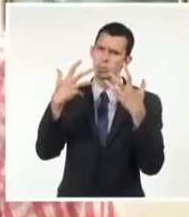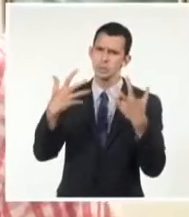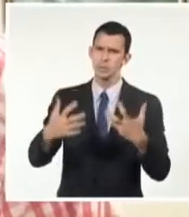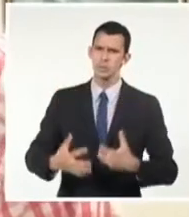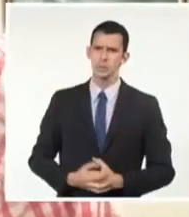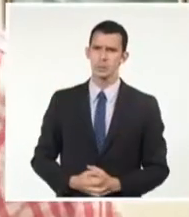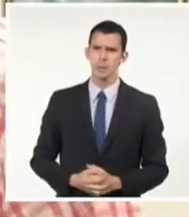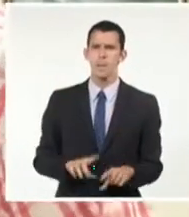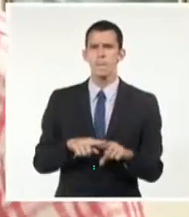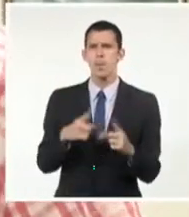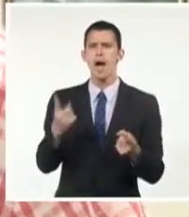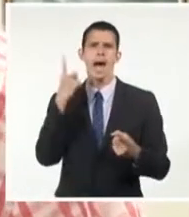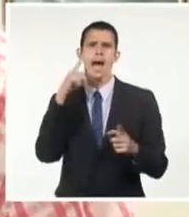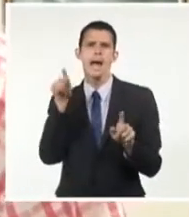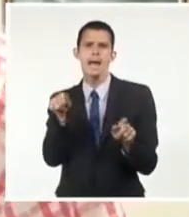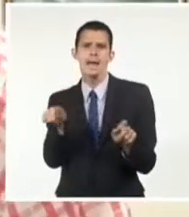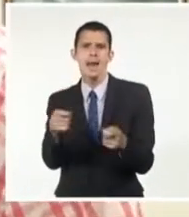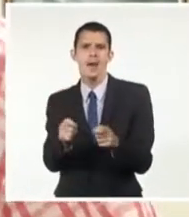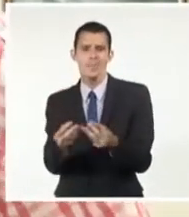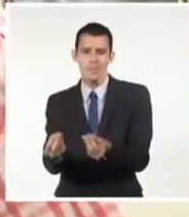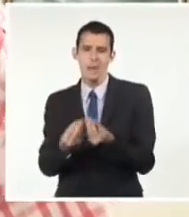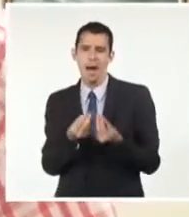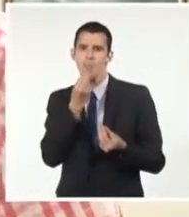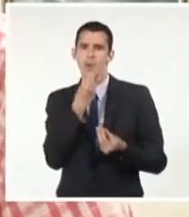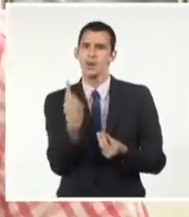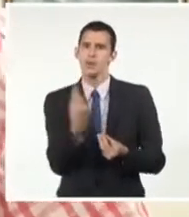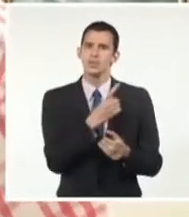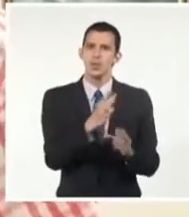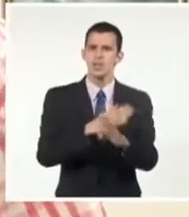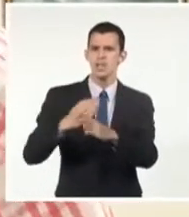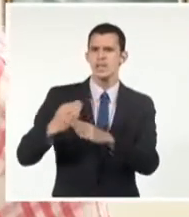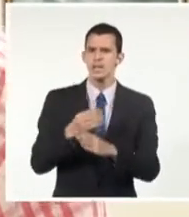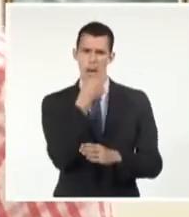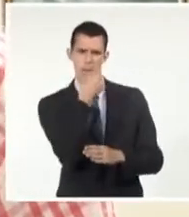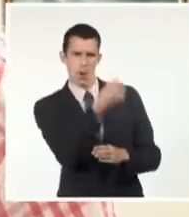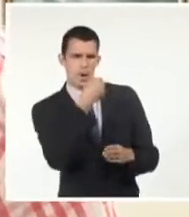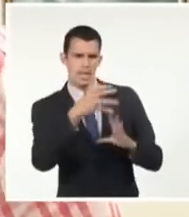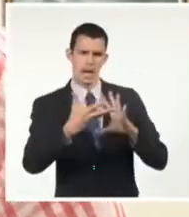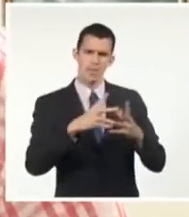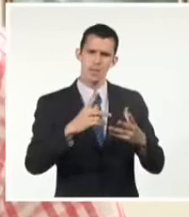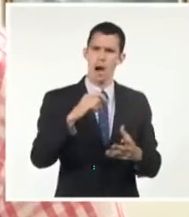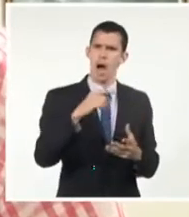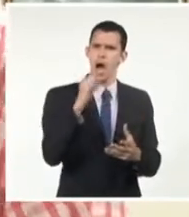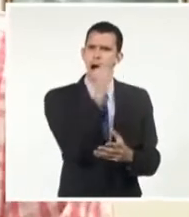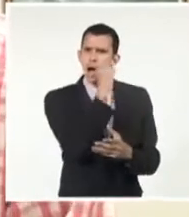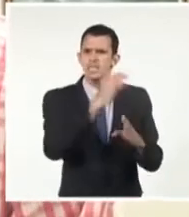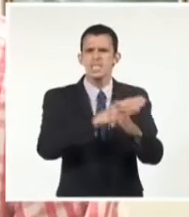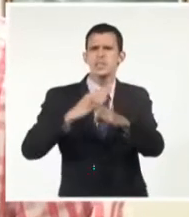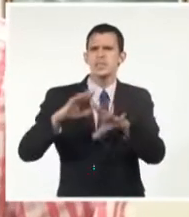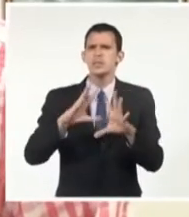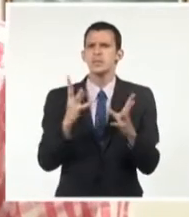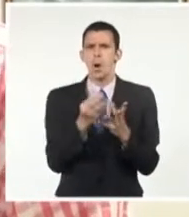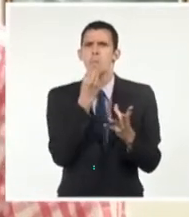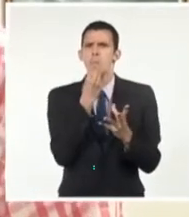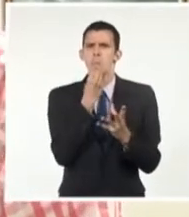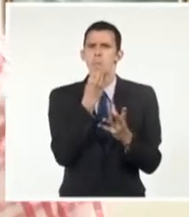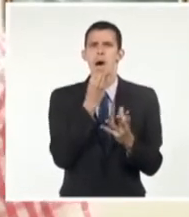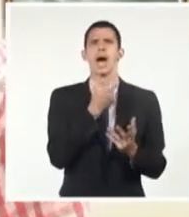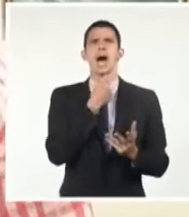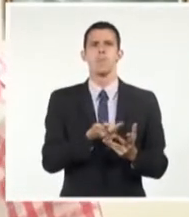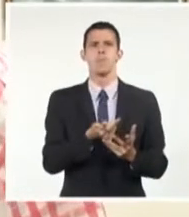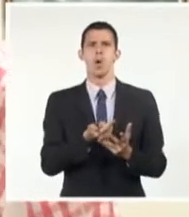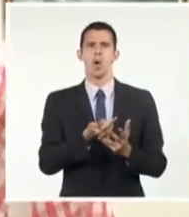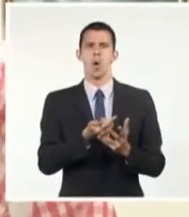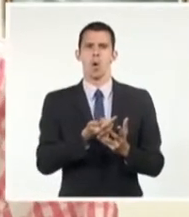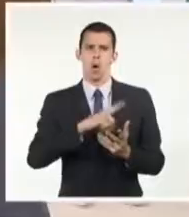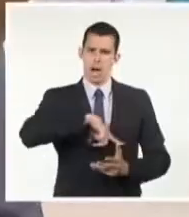artistas viabilizar lo que tenemos dentro, o sea, exorcizarlo, sacarlo, verterlo, tanto como actor como